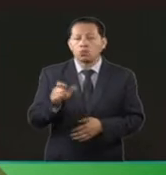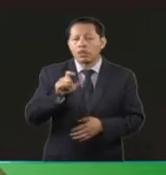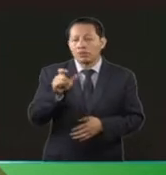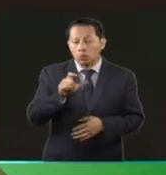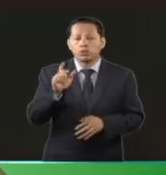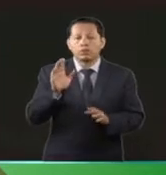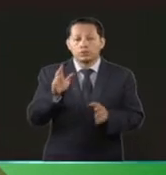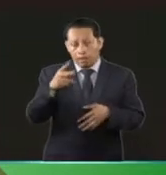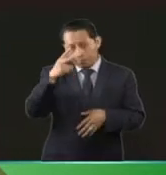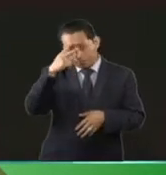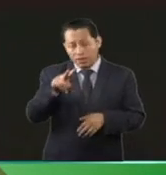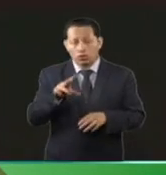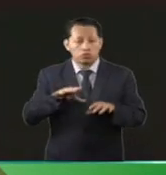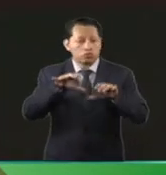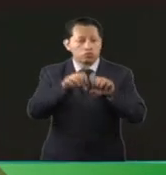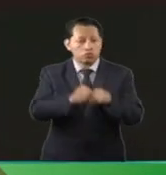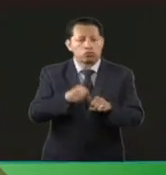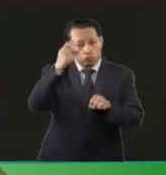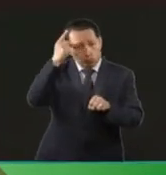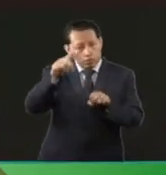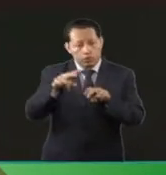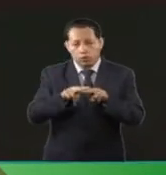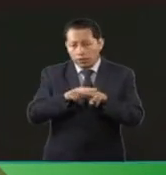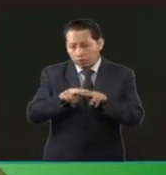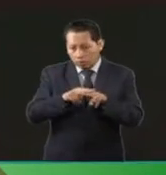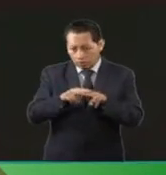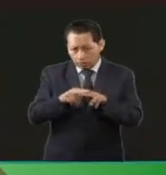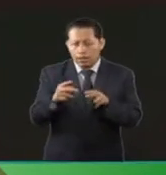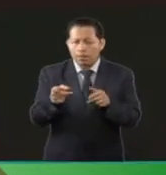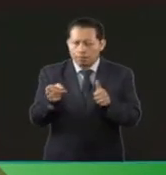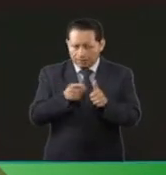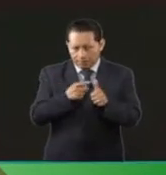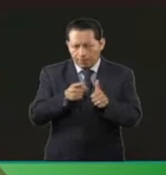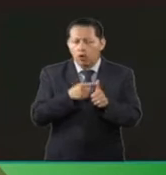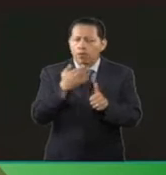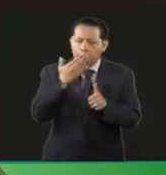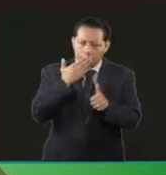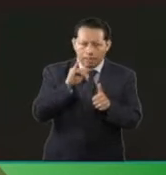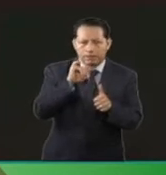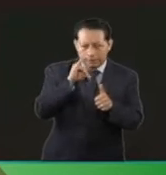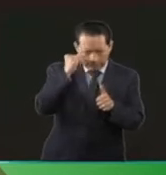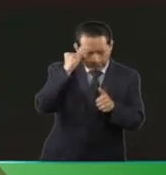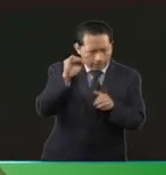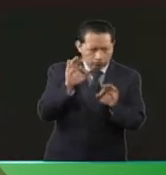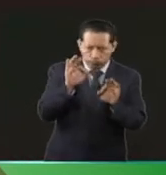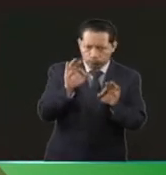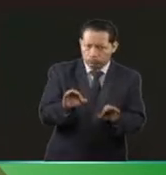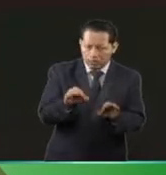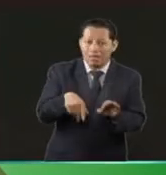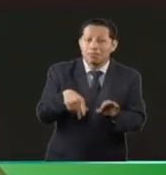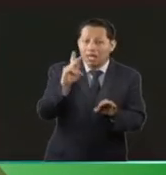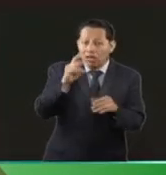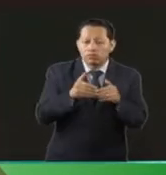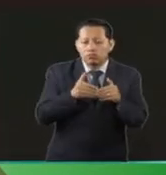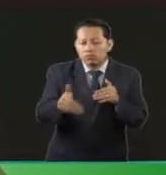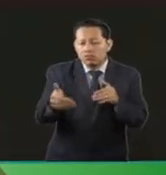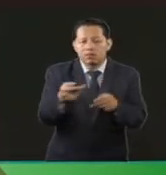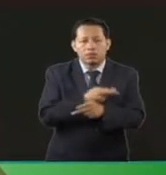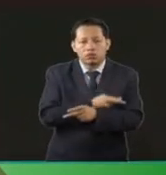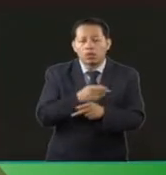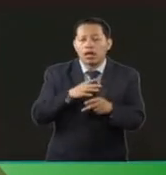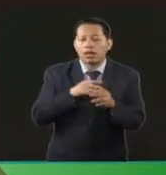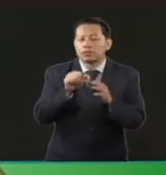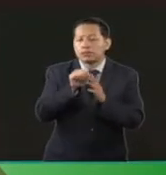del ferrocarril en una primera instancia era un planteamiento correcto sin embargo de manera progresiva el sistema